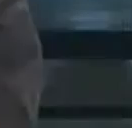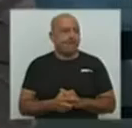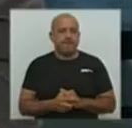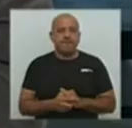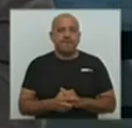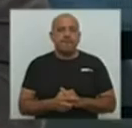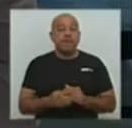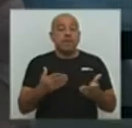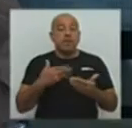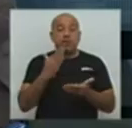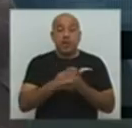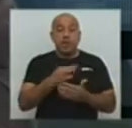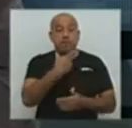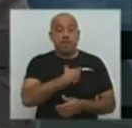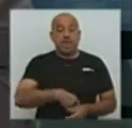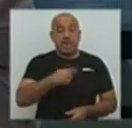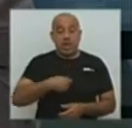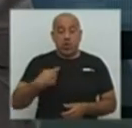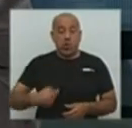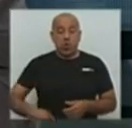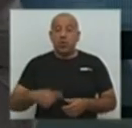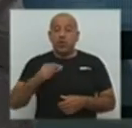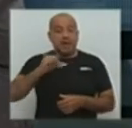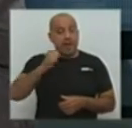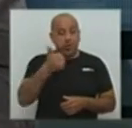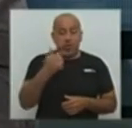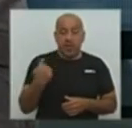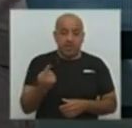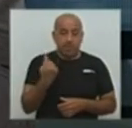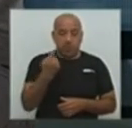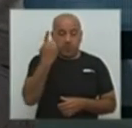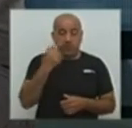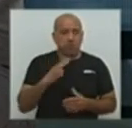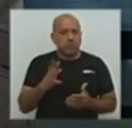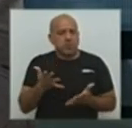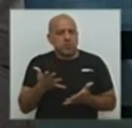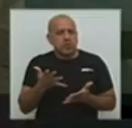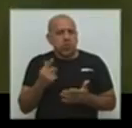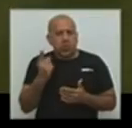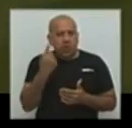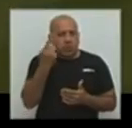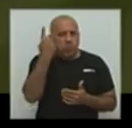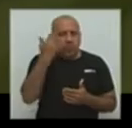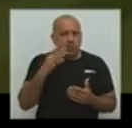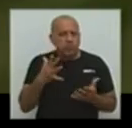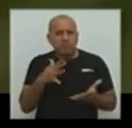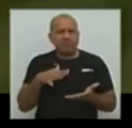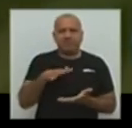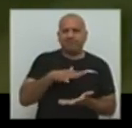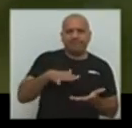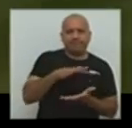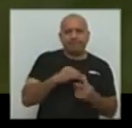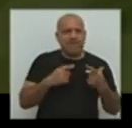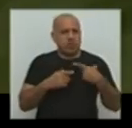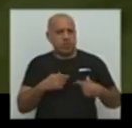finalmente es peñarol terminó ganando el campeonato apertura después de un campeonato muy irregular para los grandes donde empezaron ganando